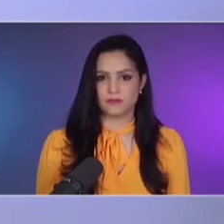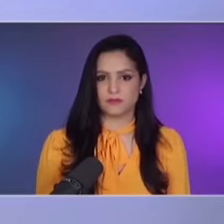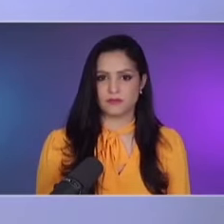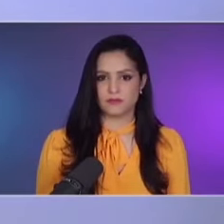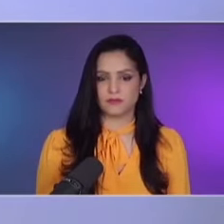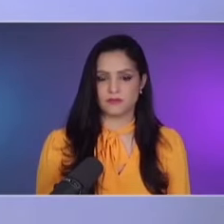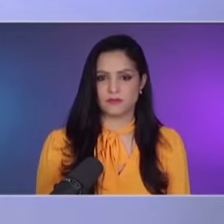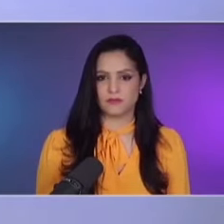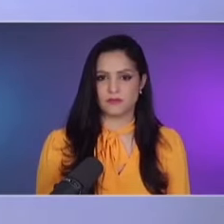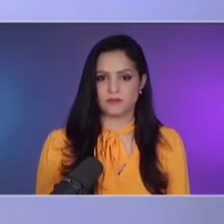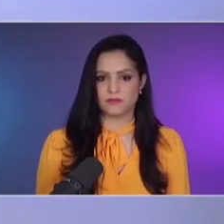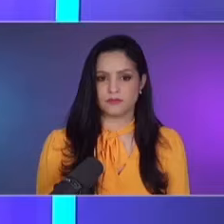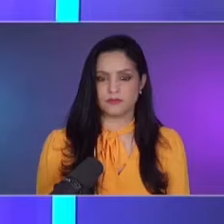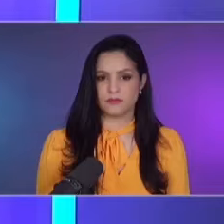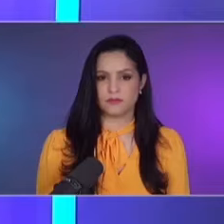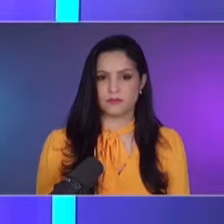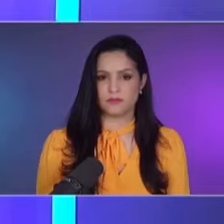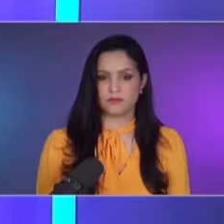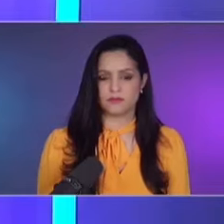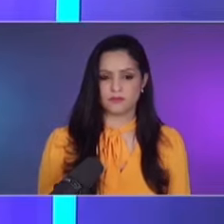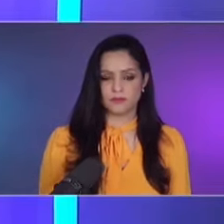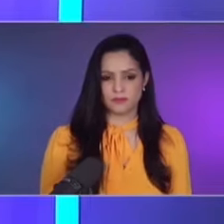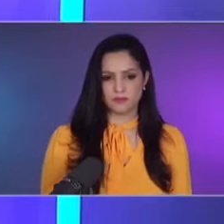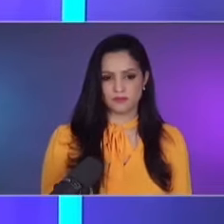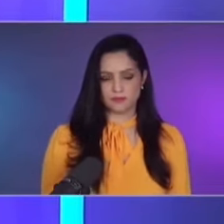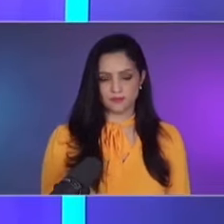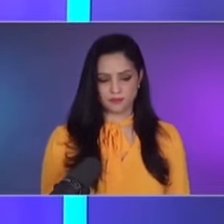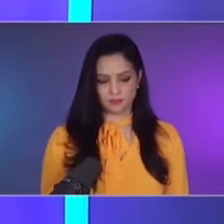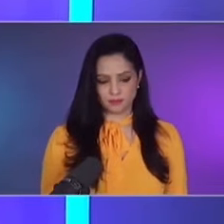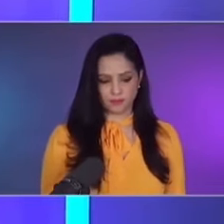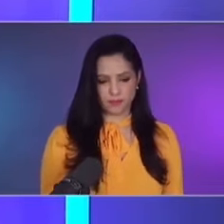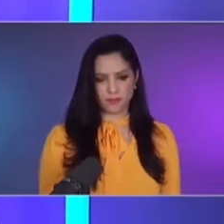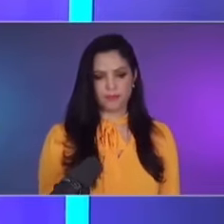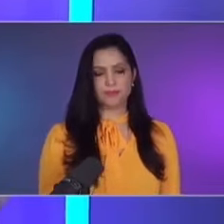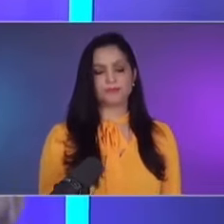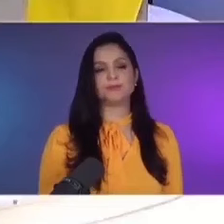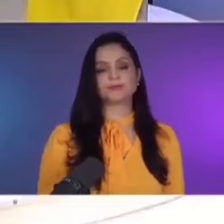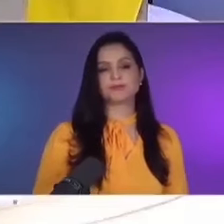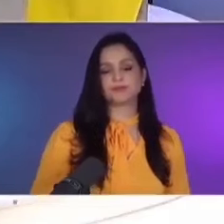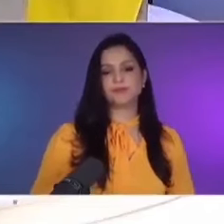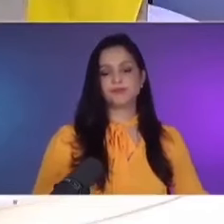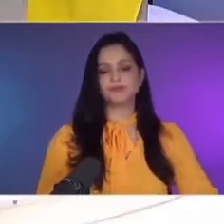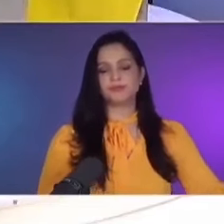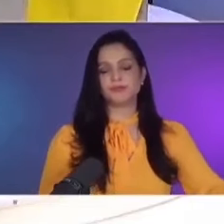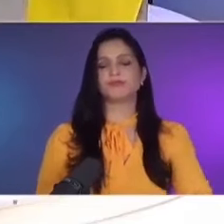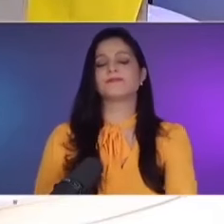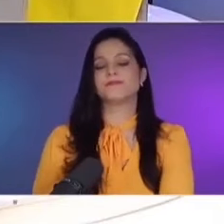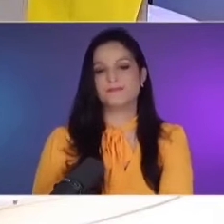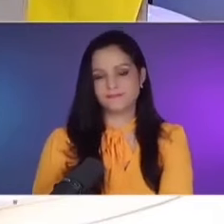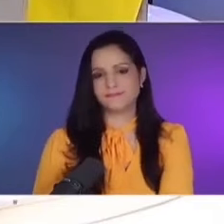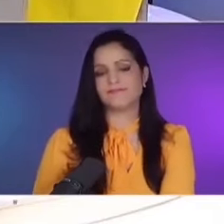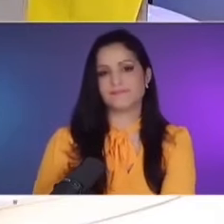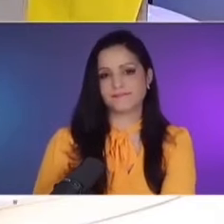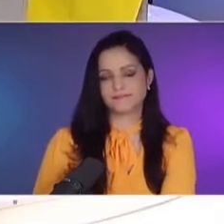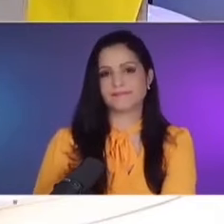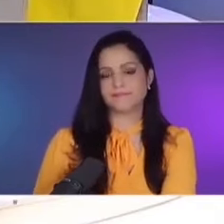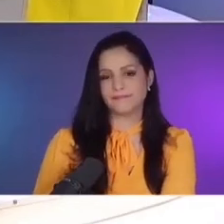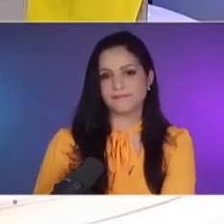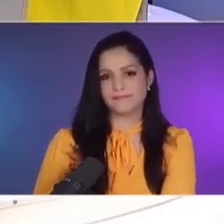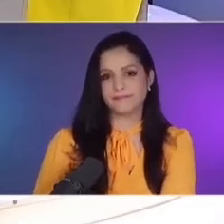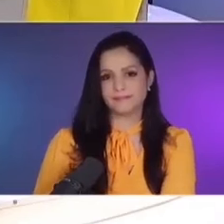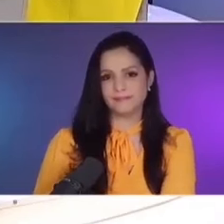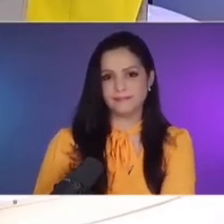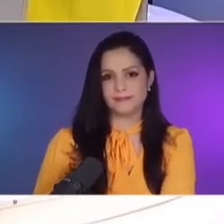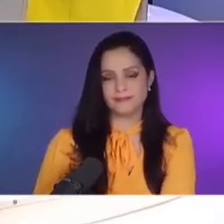de cultura en ningún barrio no hay en ninguno y con esta ley con esta ley los gestores